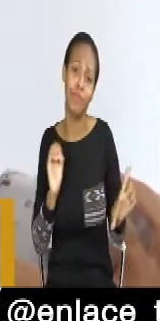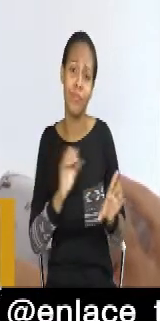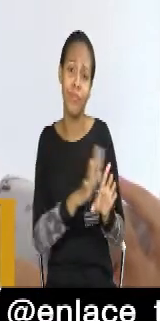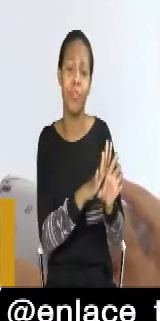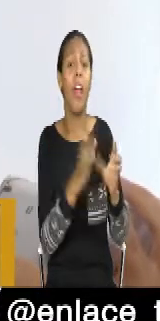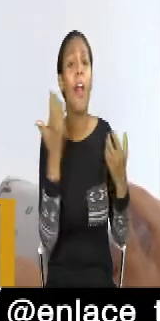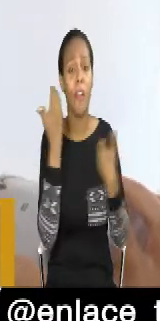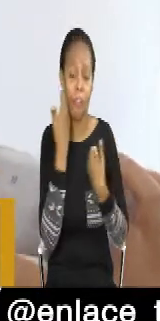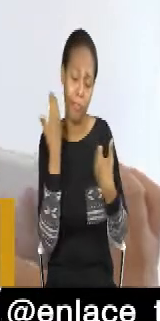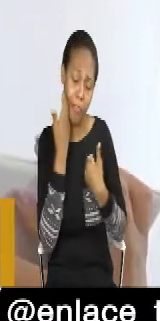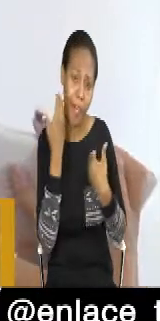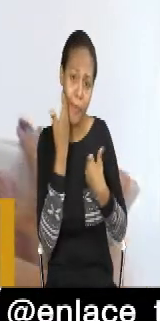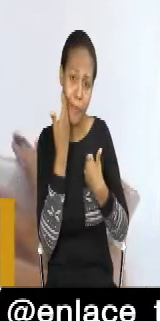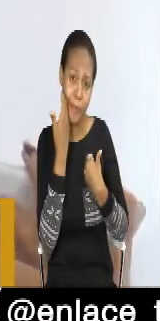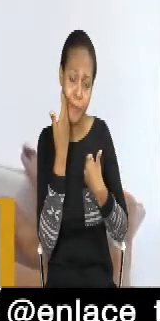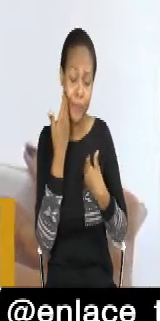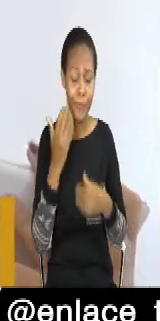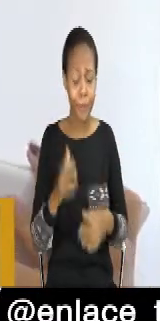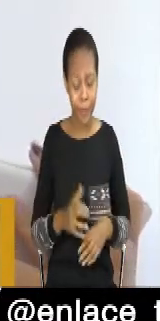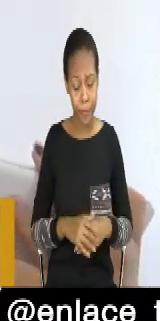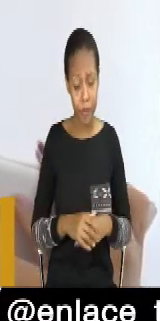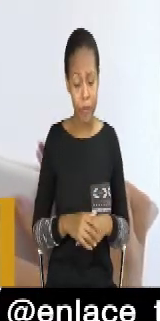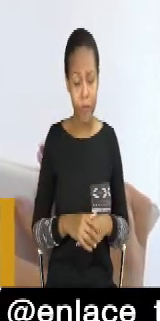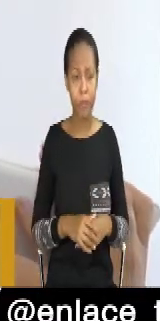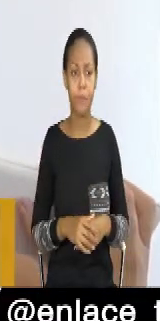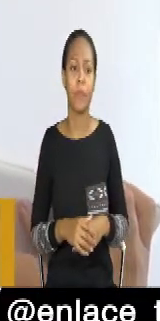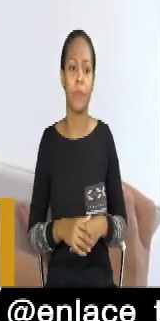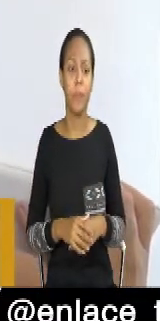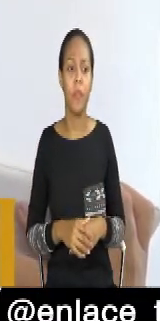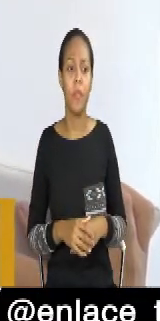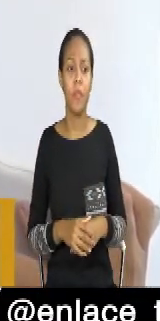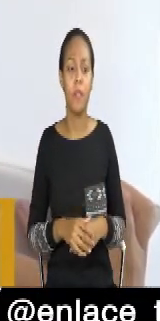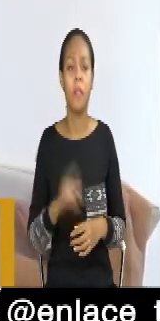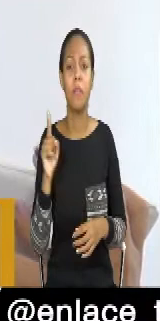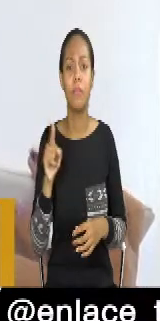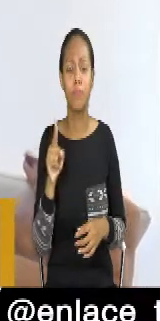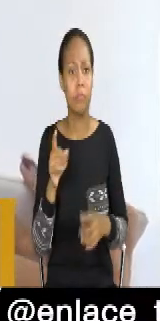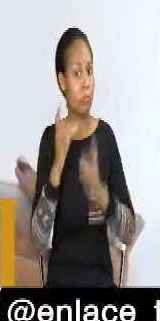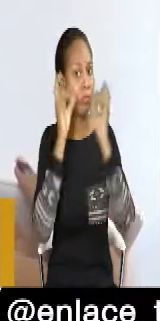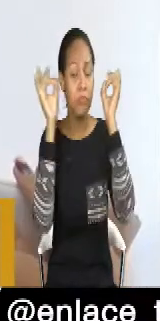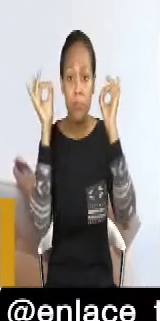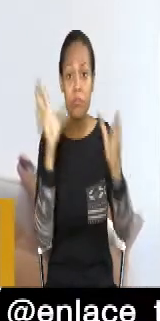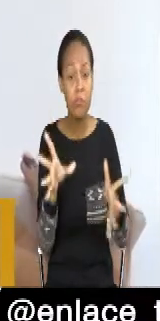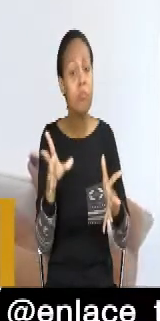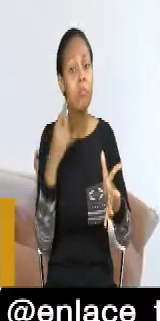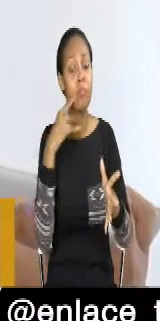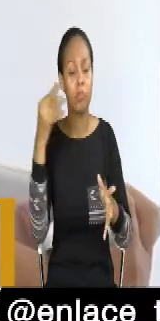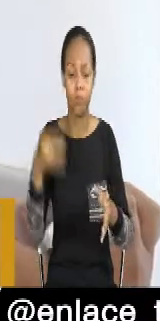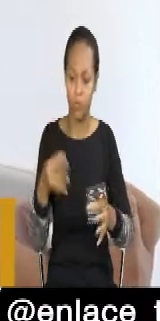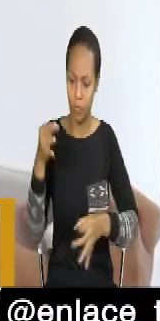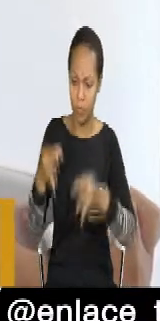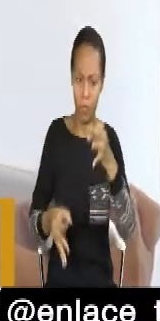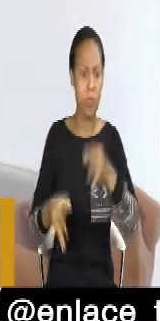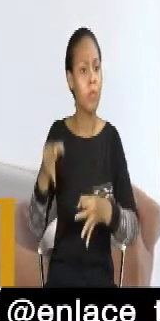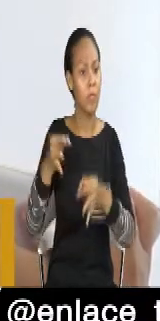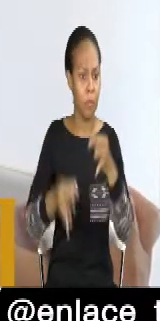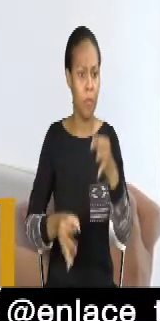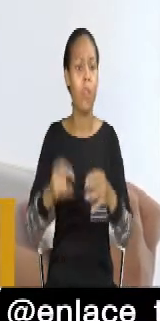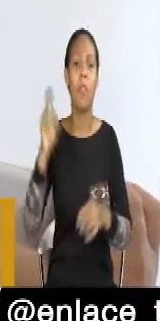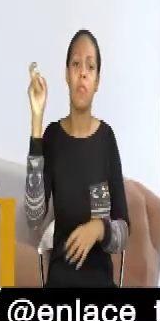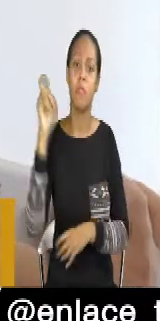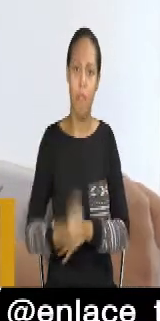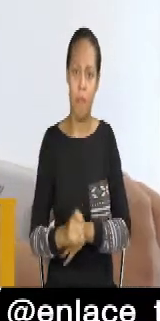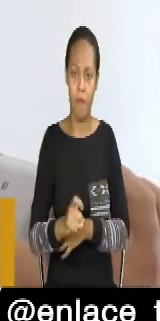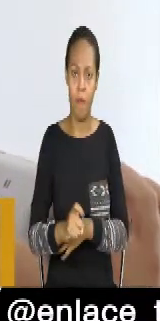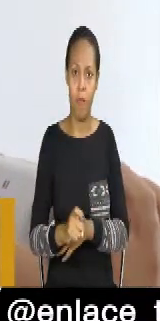sexual. Nosotros lo que podemos determinar es que este es un acto grave y que por lo tanto él fue judicializado y en este momento se